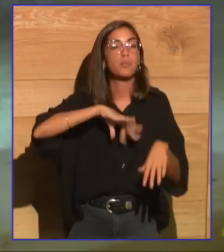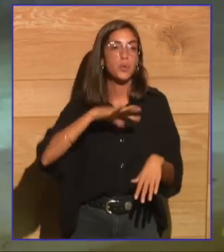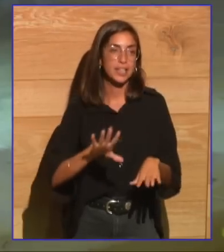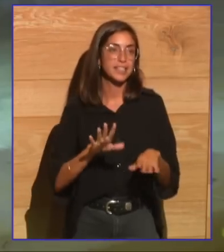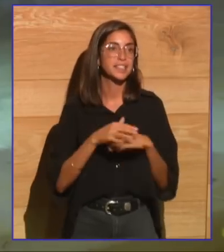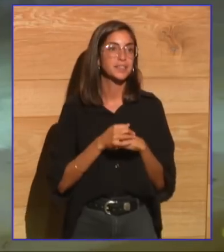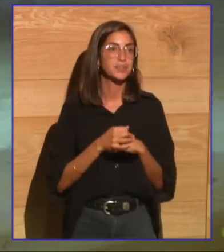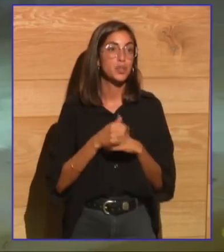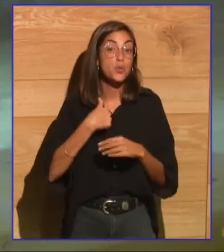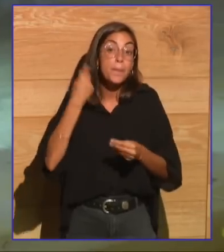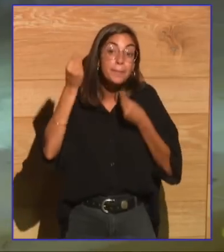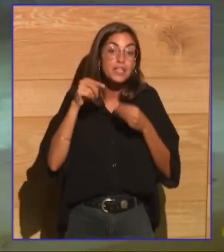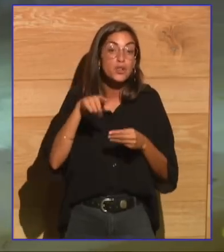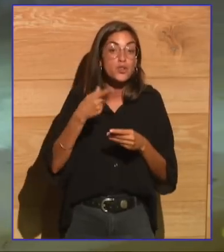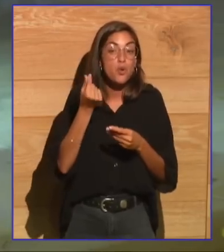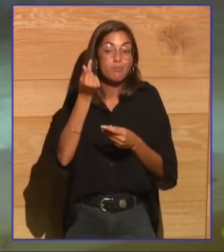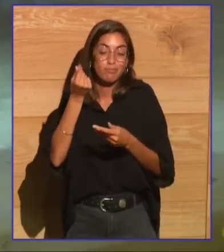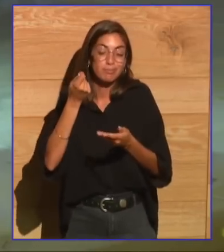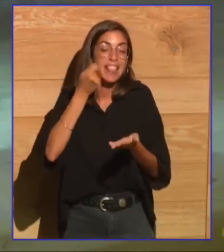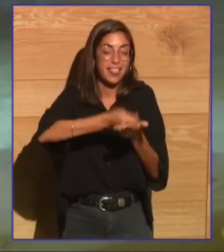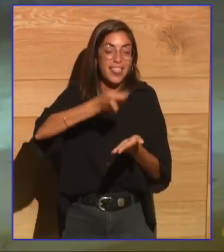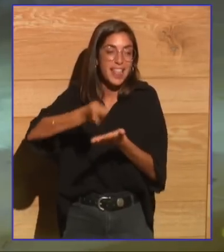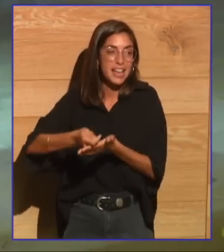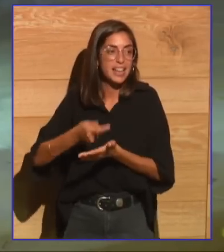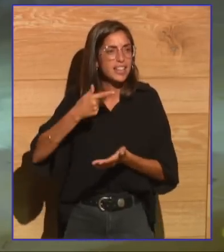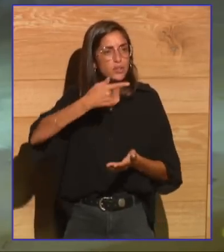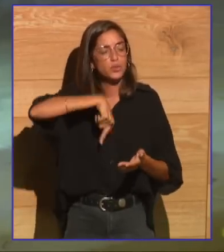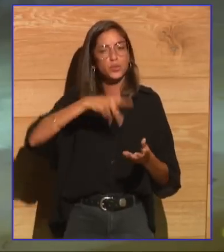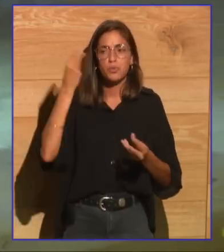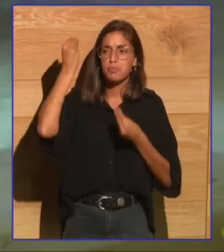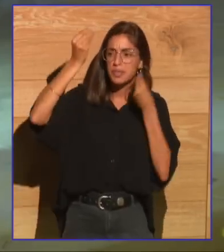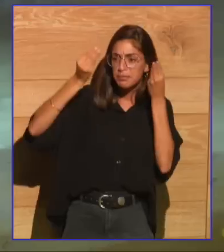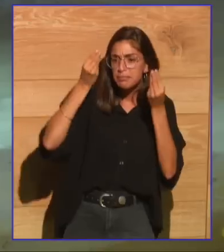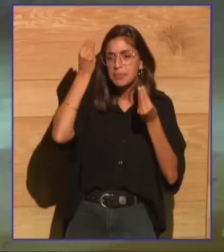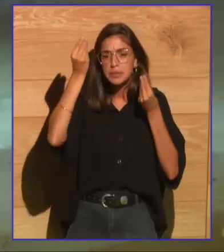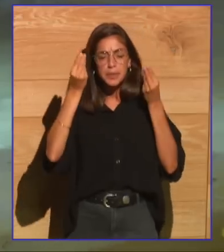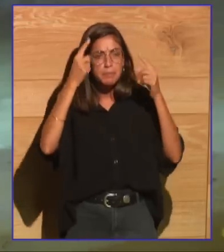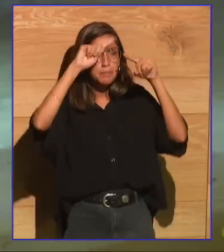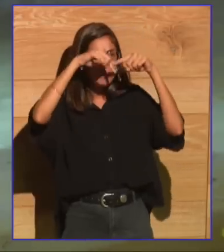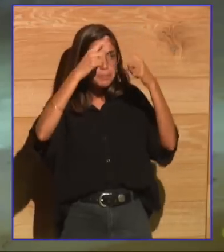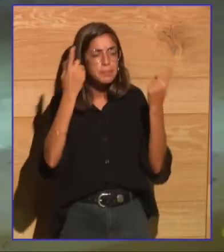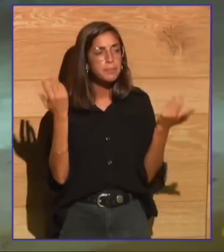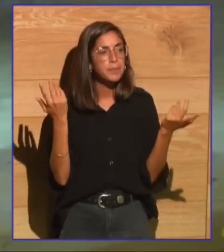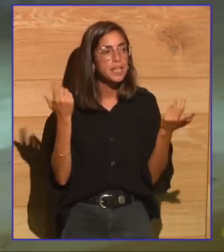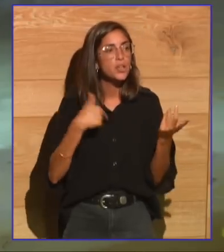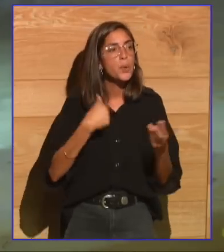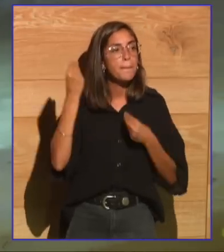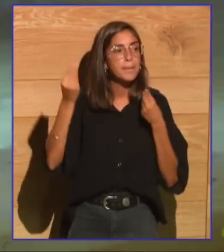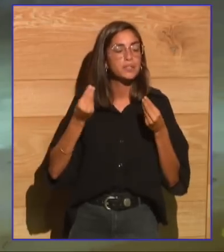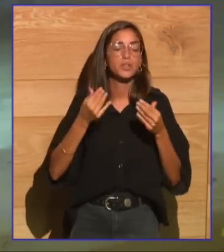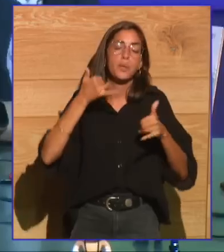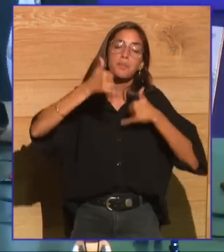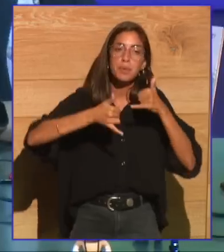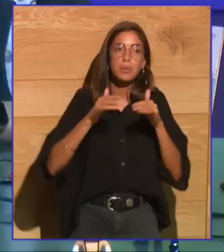que dándole vueltas a que tal y esta era la dimensión ecuménica a esa película es que las bicis